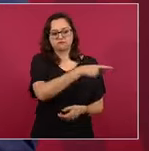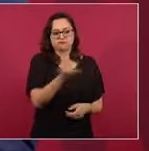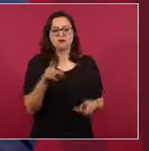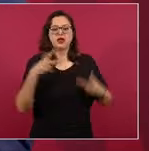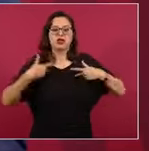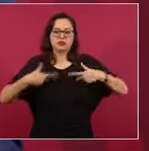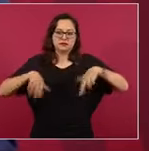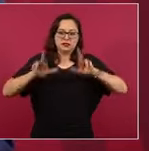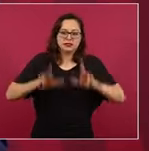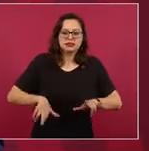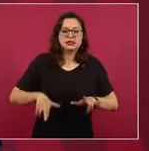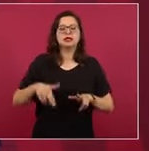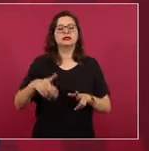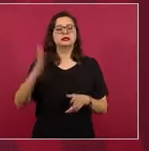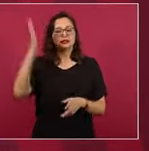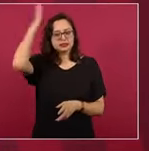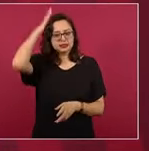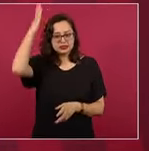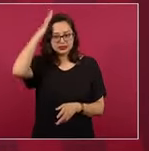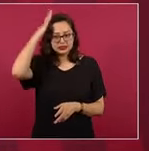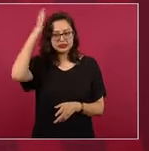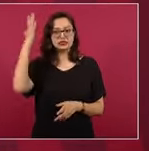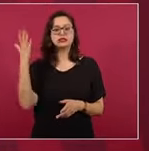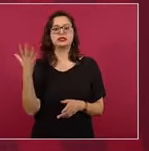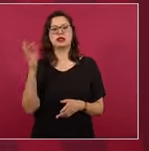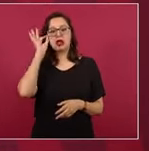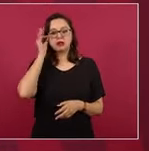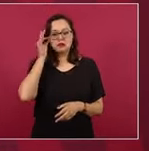voceros y a achichincles,